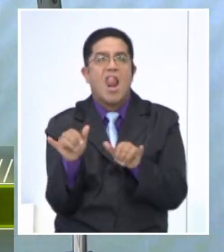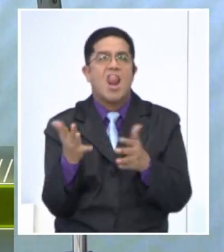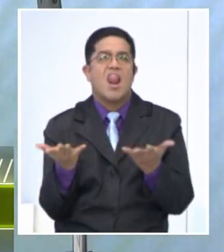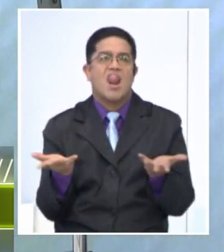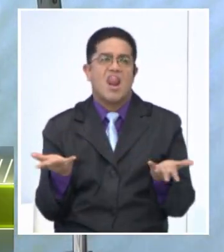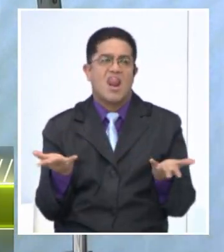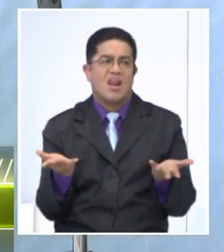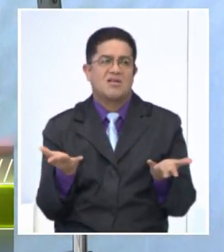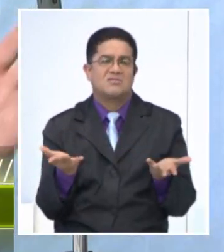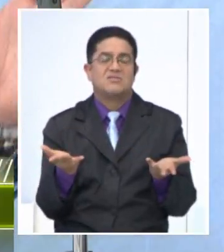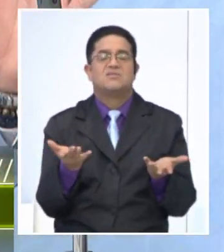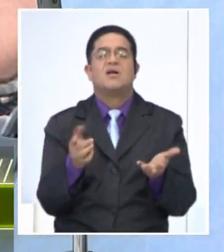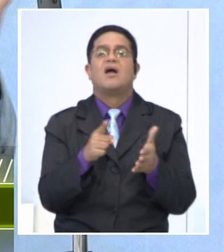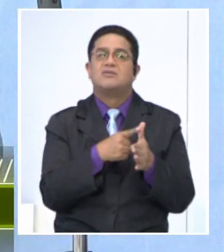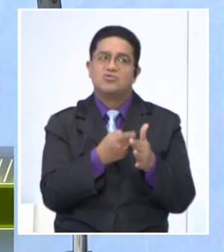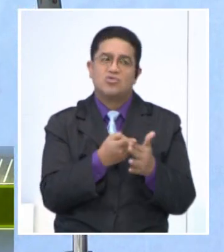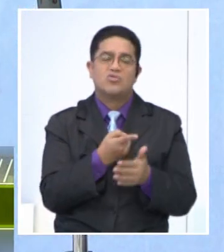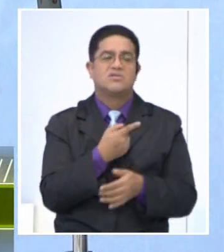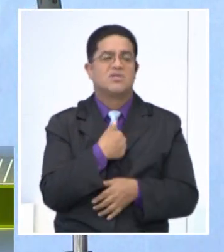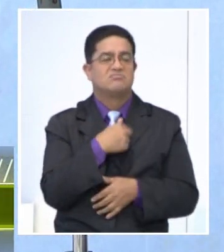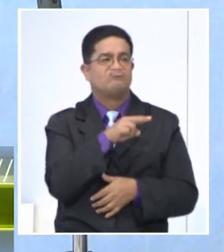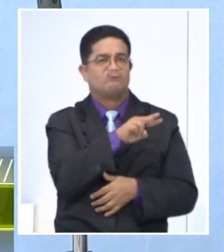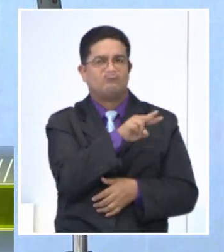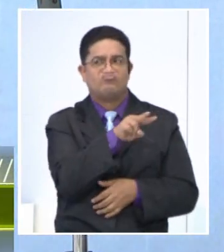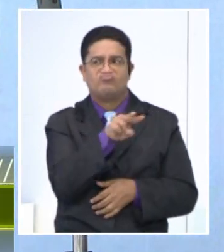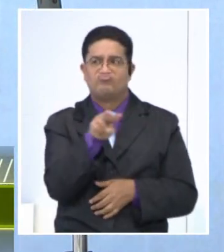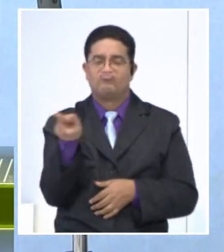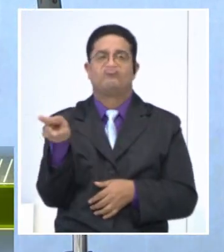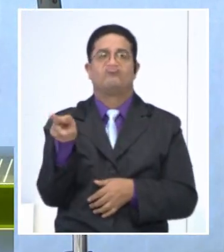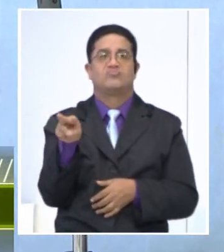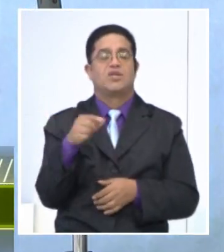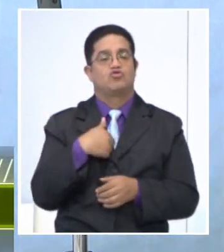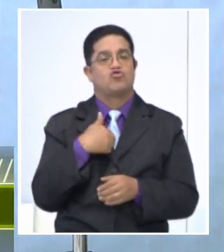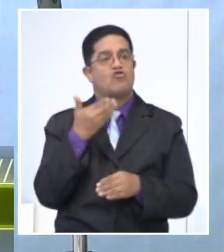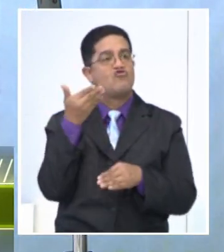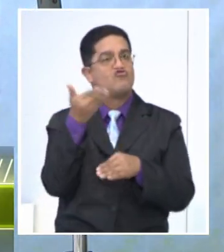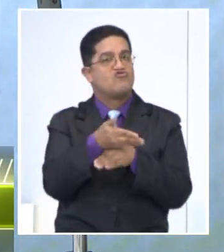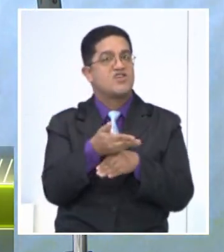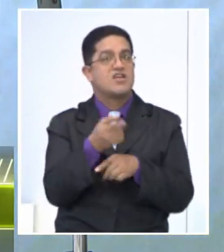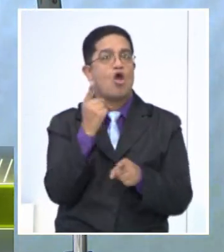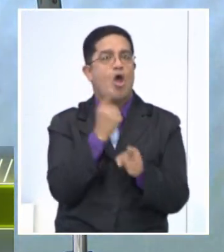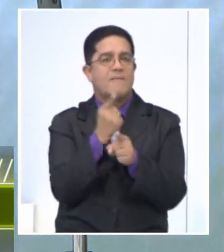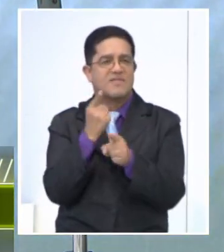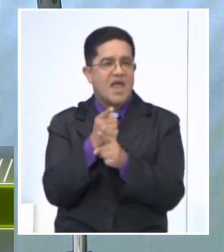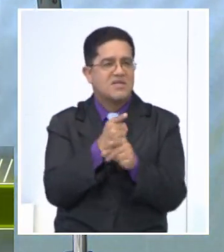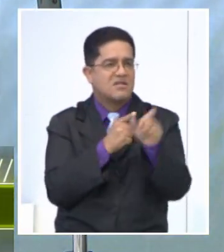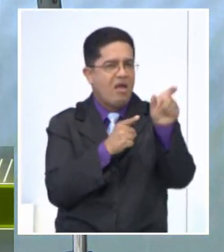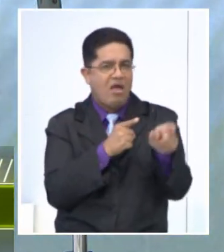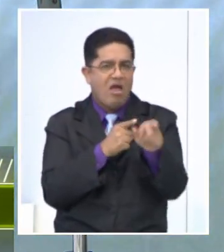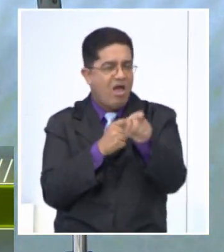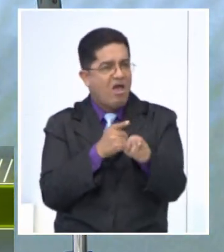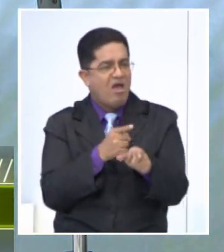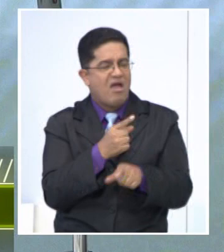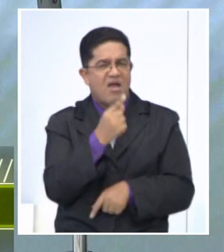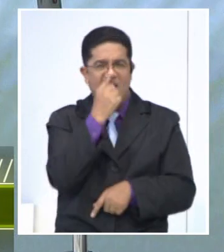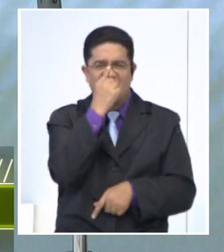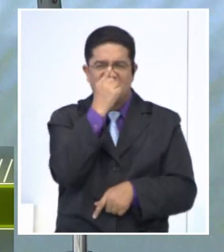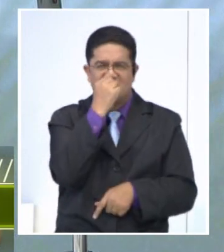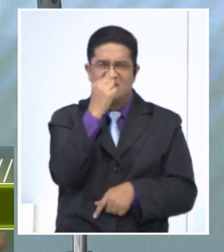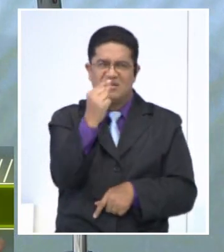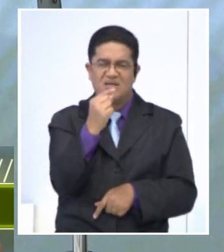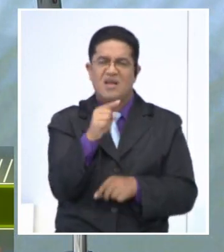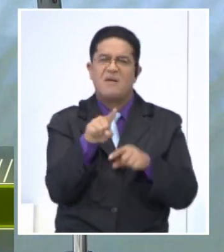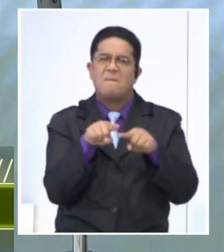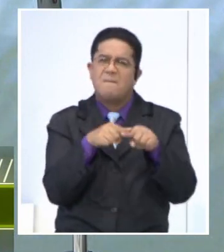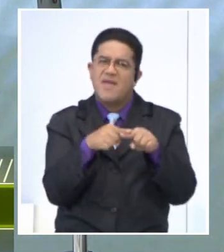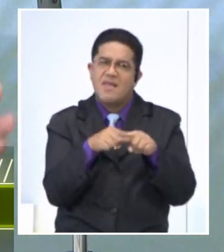todo el mundo. Entonces tú las ves a todas las personas, ahí, yo he ido a concursos donde a Casi que veces en masa. veo a las misas y digo, Dios mío, pero ya va, todas parecen primas,